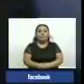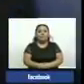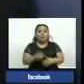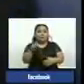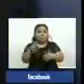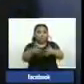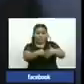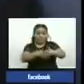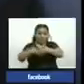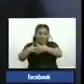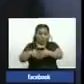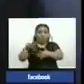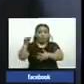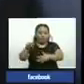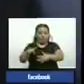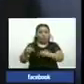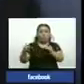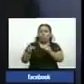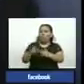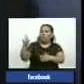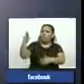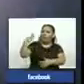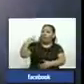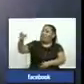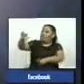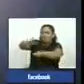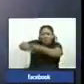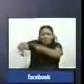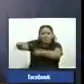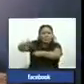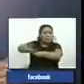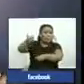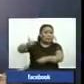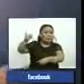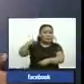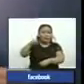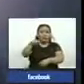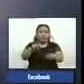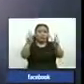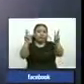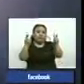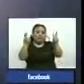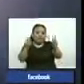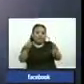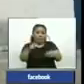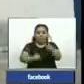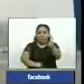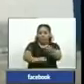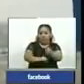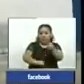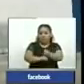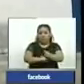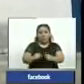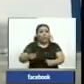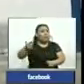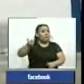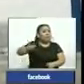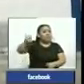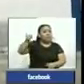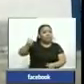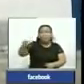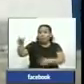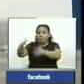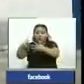Estados Unidos ha sido históricamente uno de los socios principales de El Salvador en materia comercial y de cooperación. Durante años ha